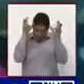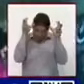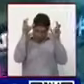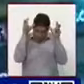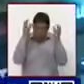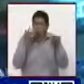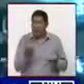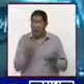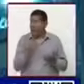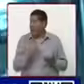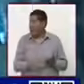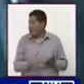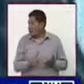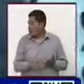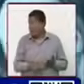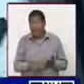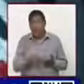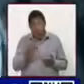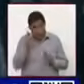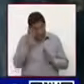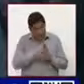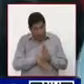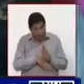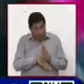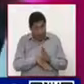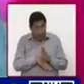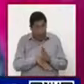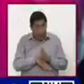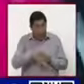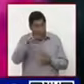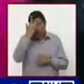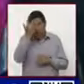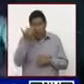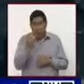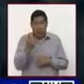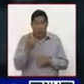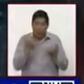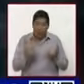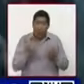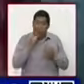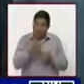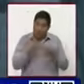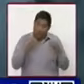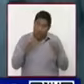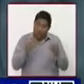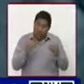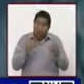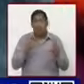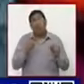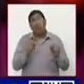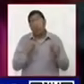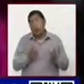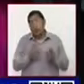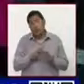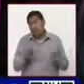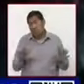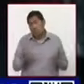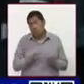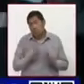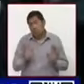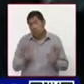igual. Y hay que de las... ¿Han rebajado algo los precios? Porque ya solo queda hoy y mañana para vender. No, se mantiene ahí nomás